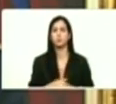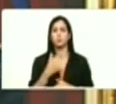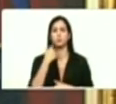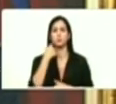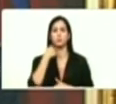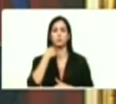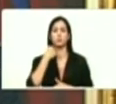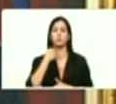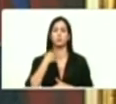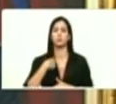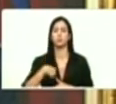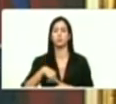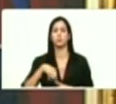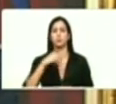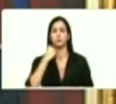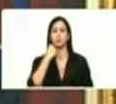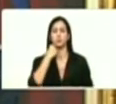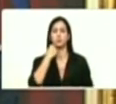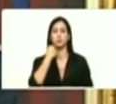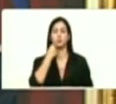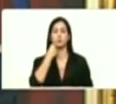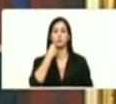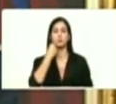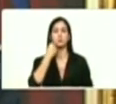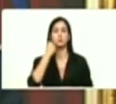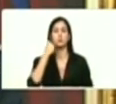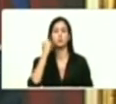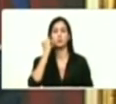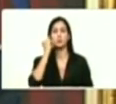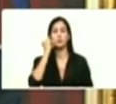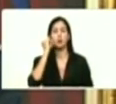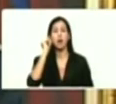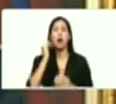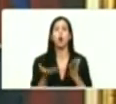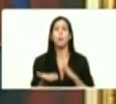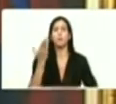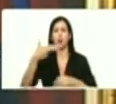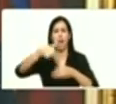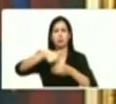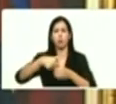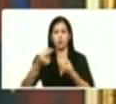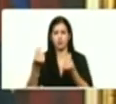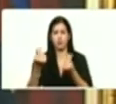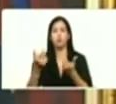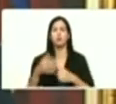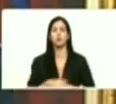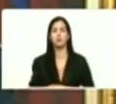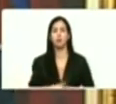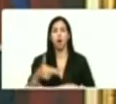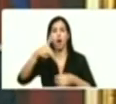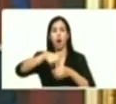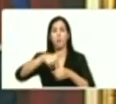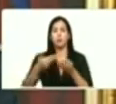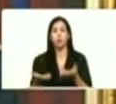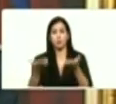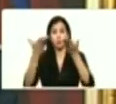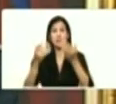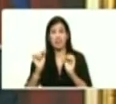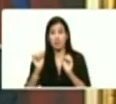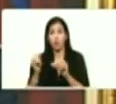como este nuevo sistema de precios de la gasolina